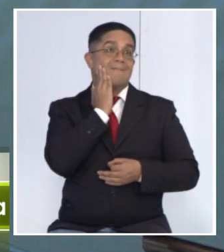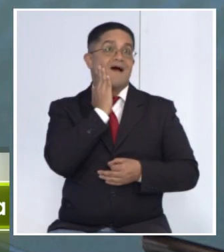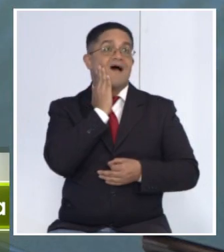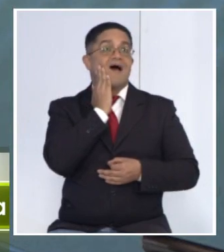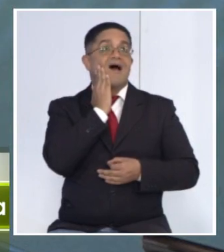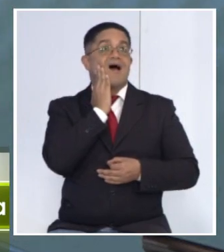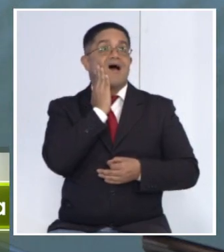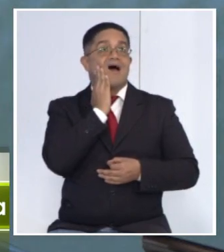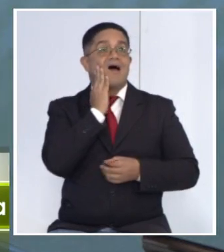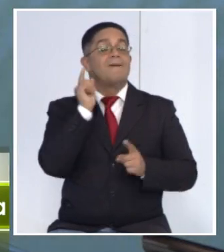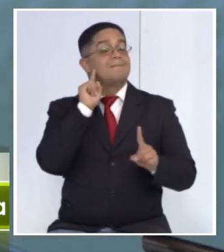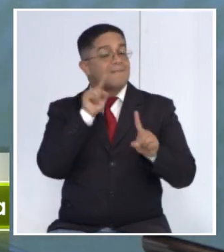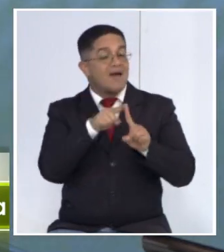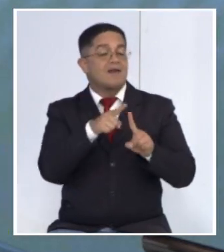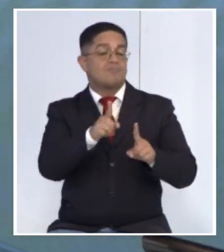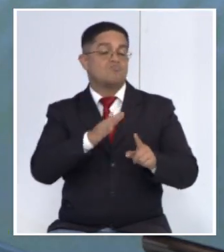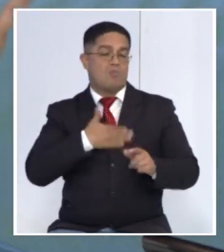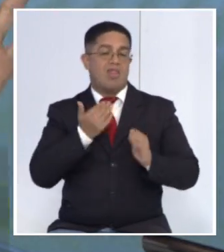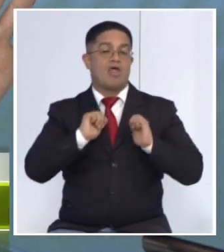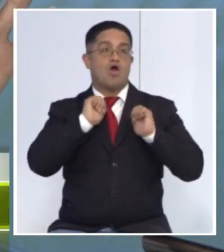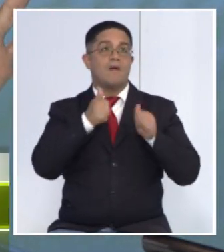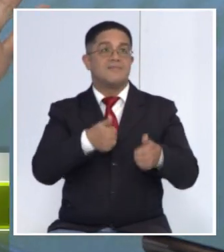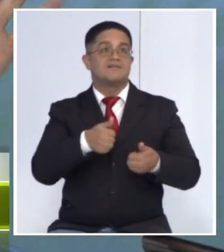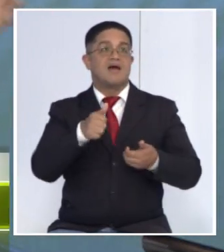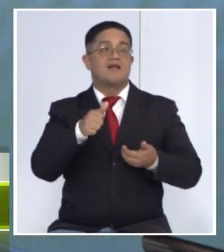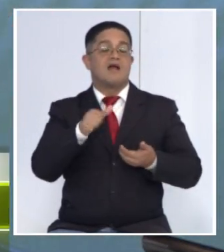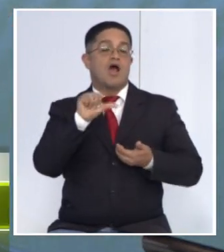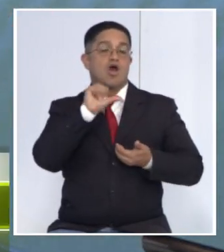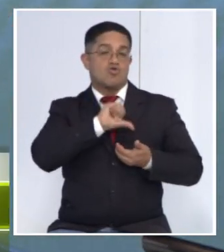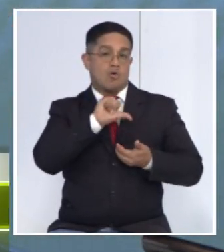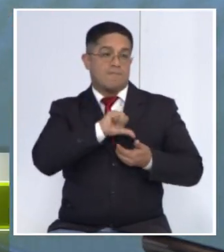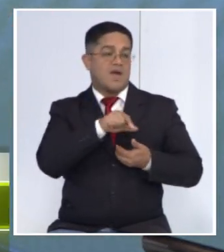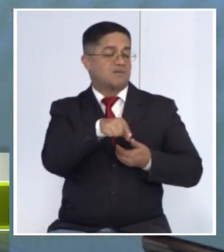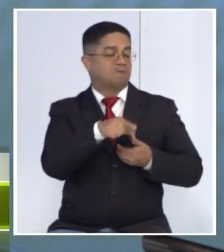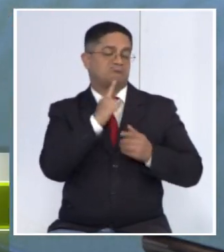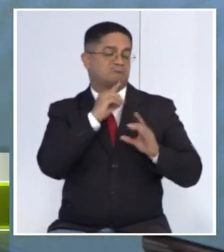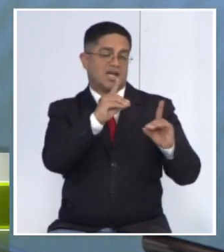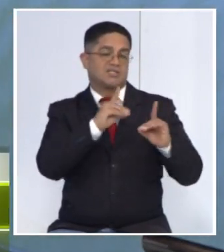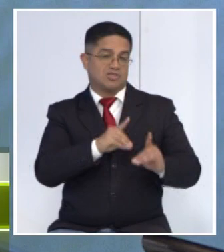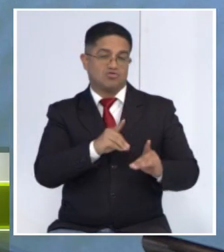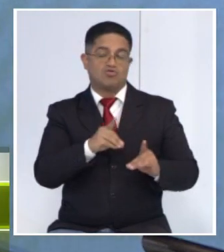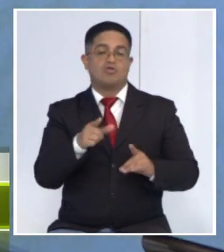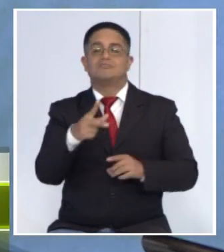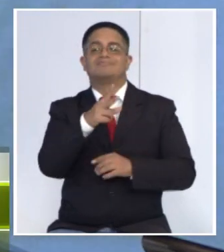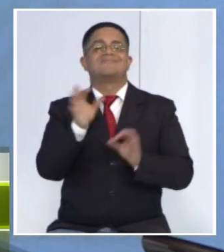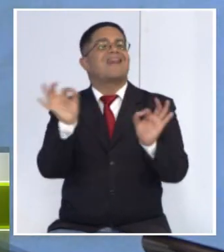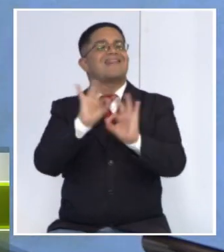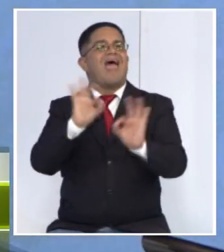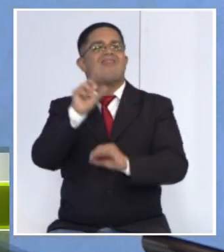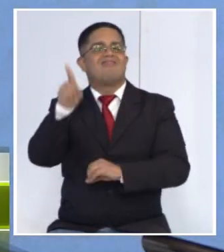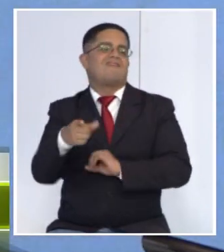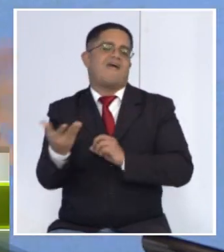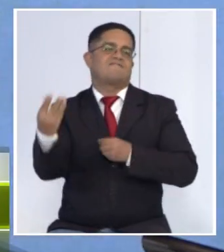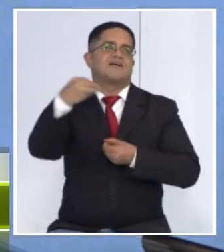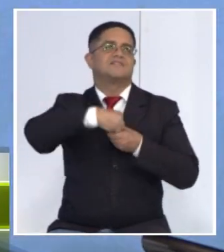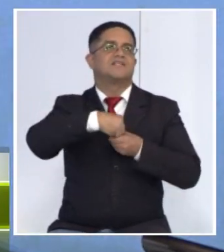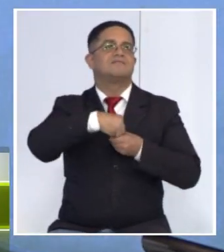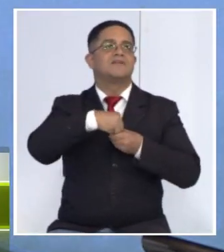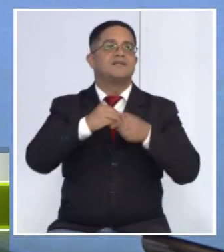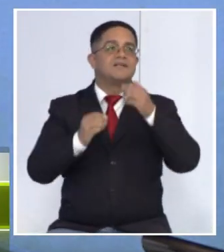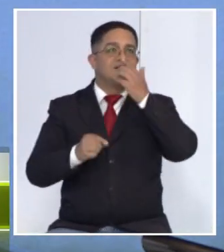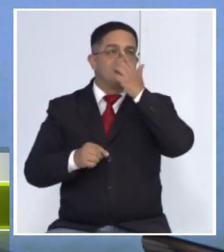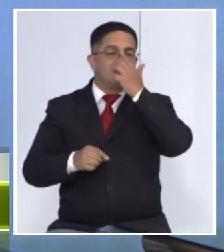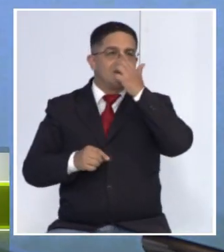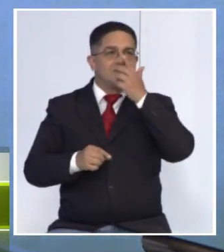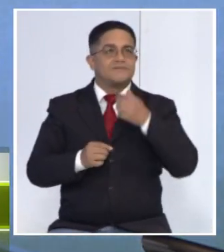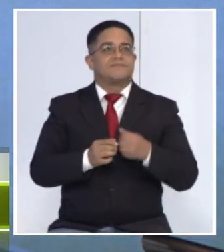puedan empezar a comer, hay que dejarlos comer a libre demanda del pecho de su mamá, sin intervenir. Los bebés no necesitan que le den una onza de